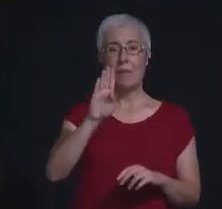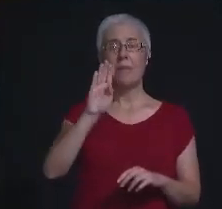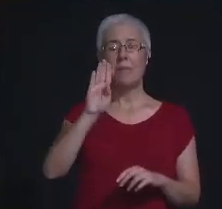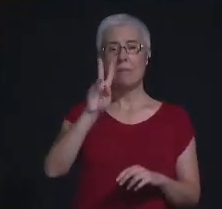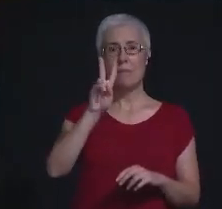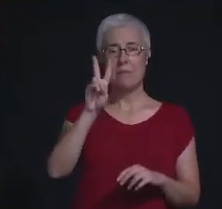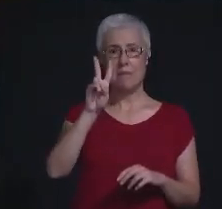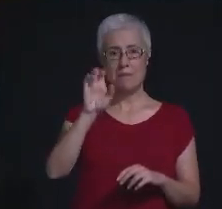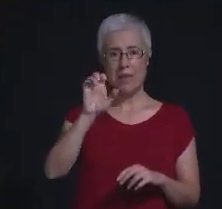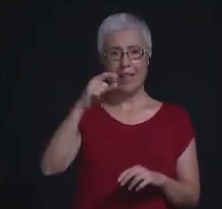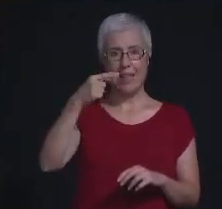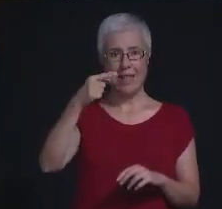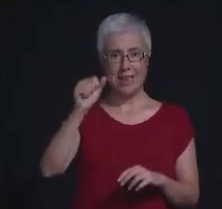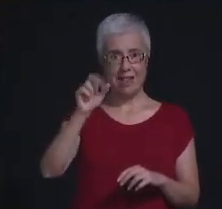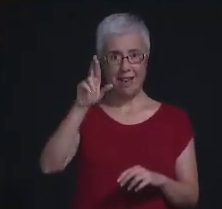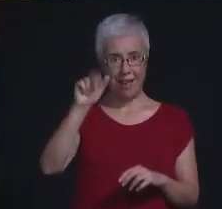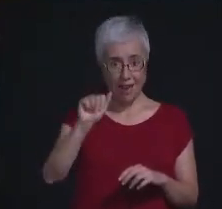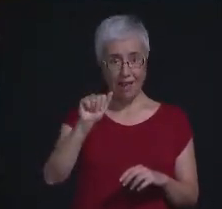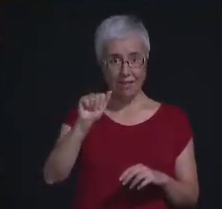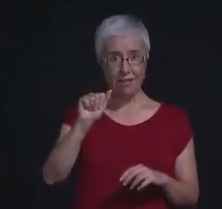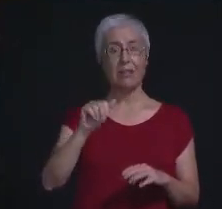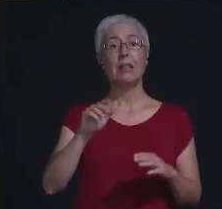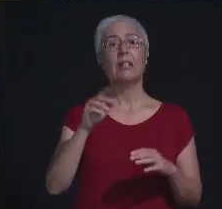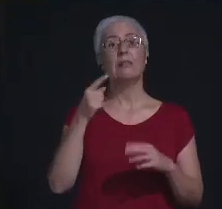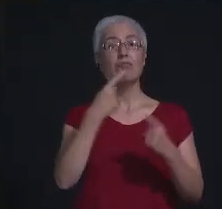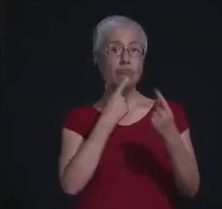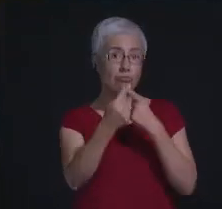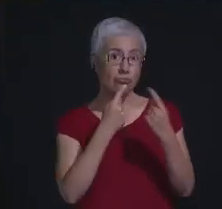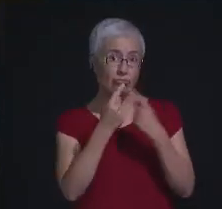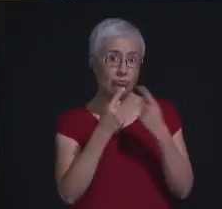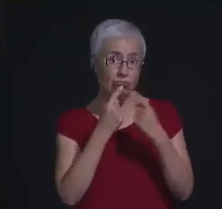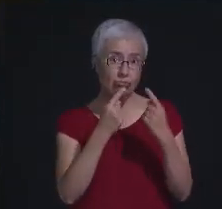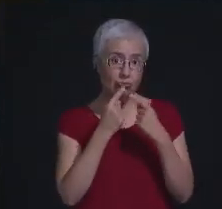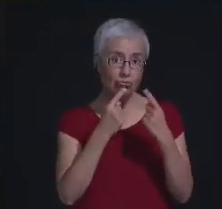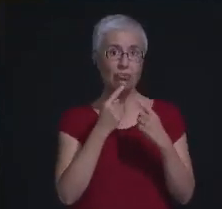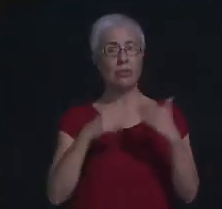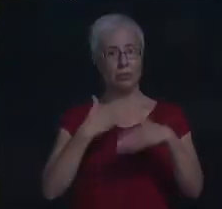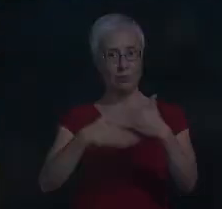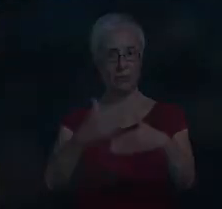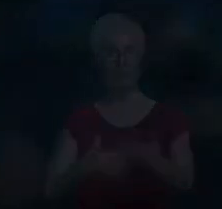y a partir de aquí seguiremos con todo el resto. Adelante.